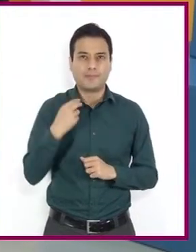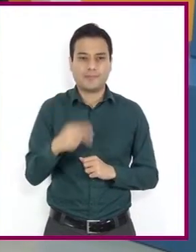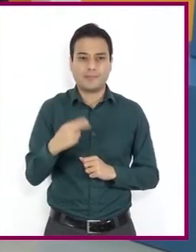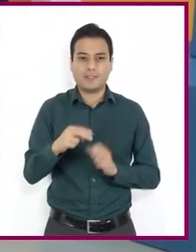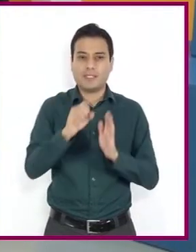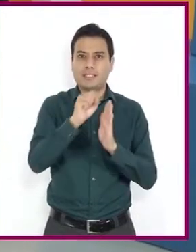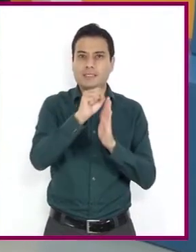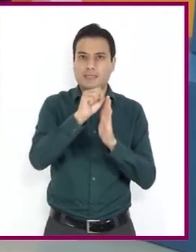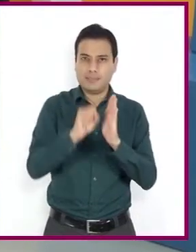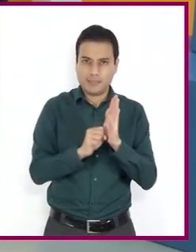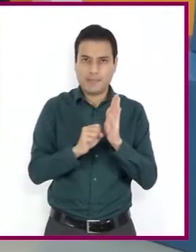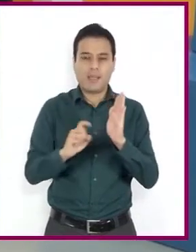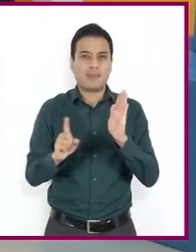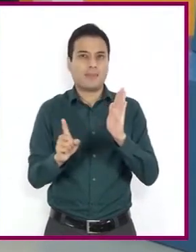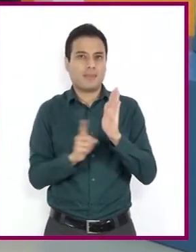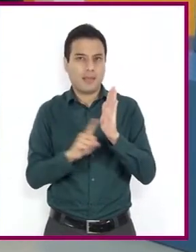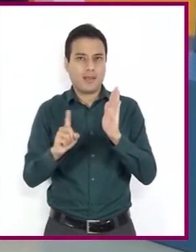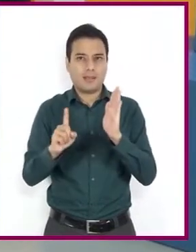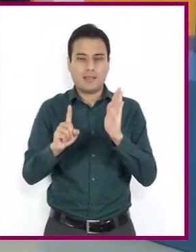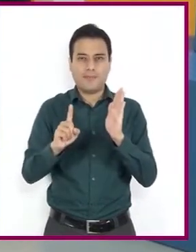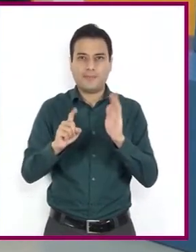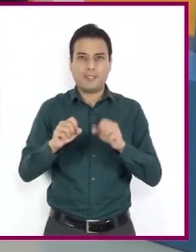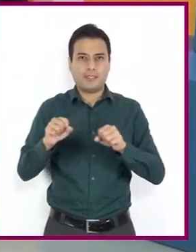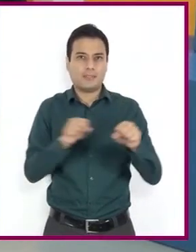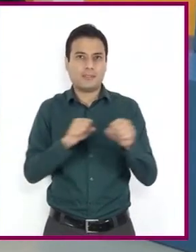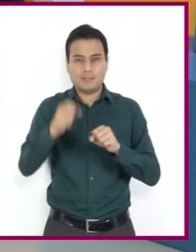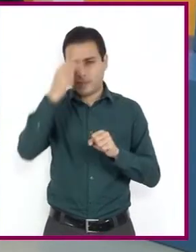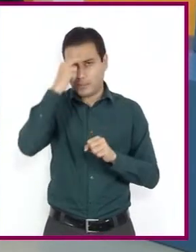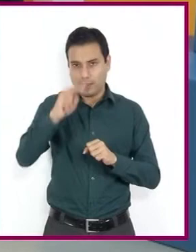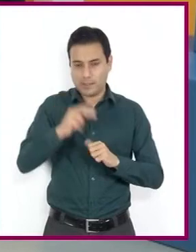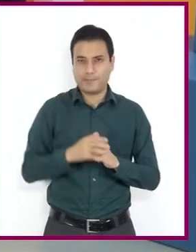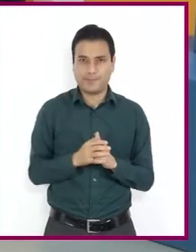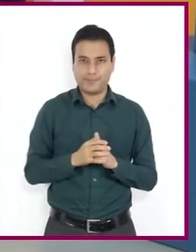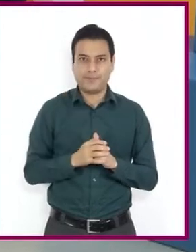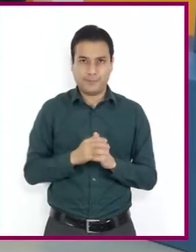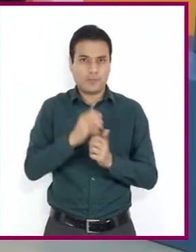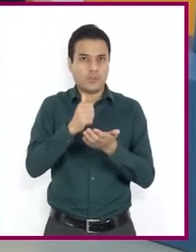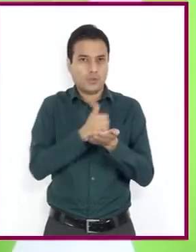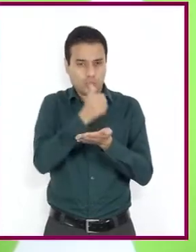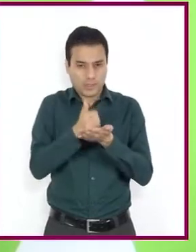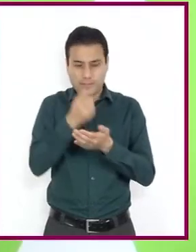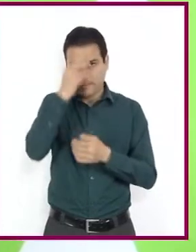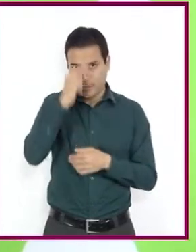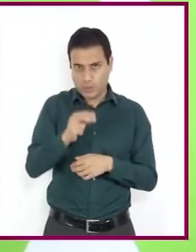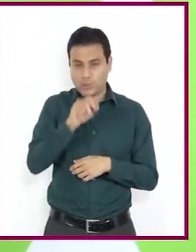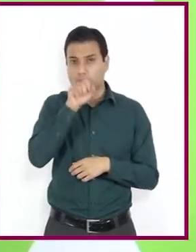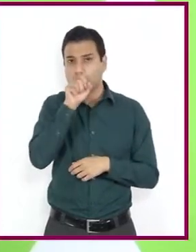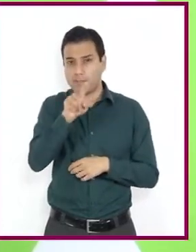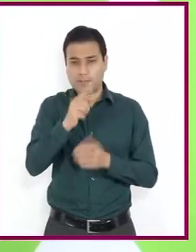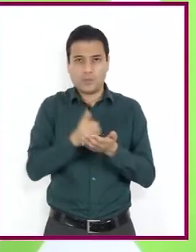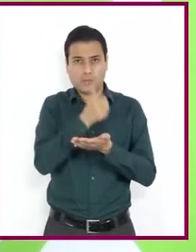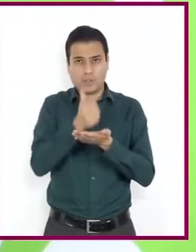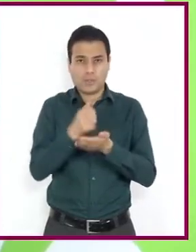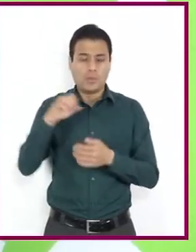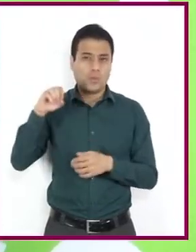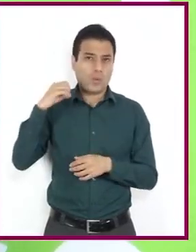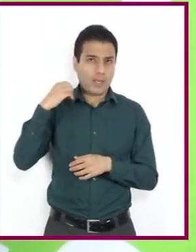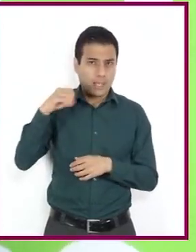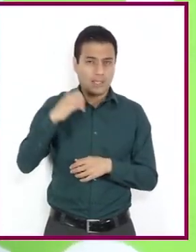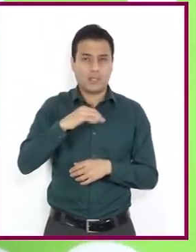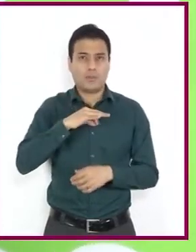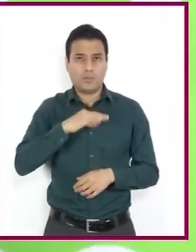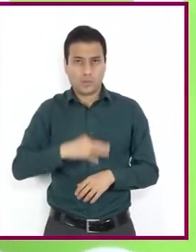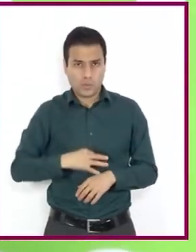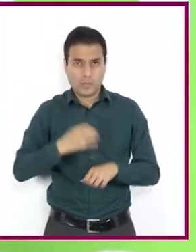de Alerta Sísmica Mexicano, que incluye además de la capital del país a las ciudades de Oaxaca, Toluca, Estado